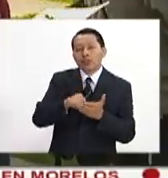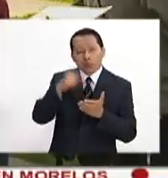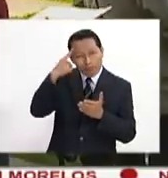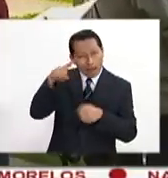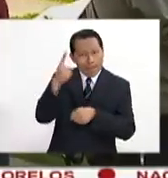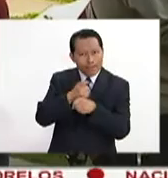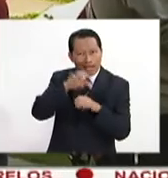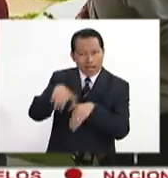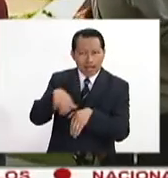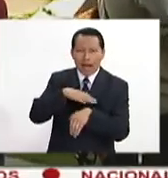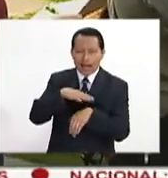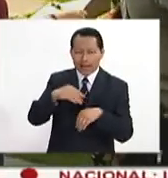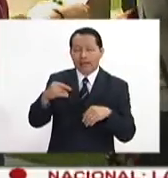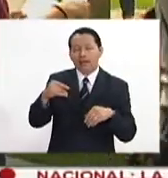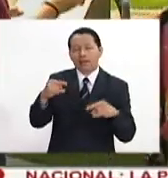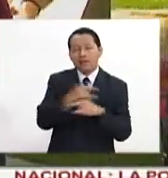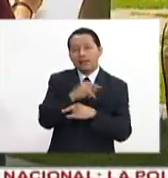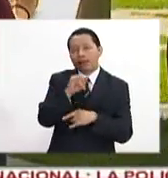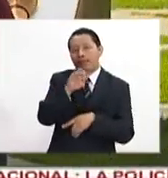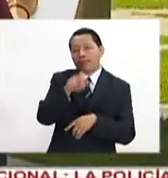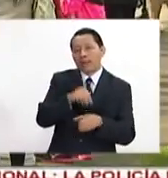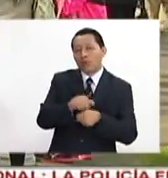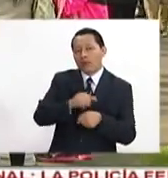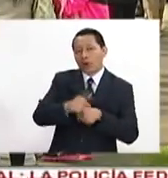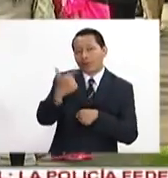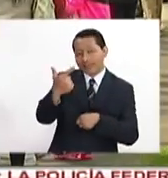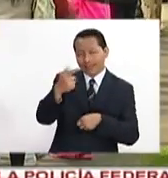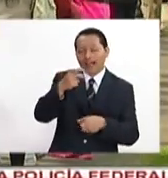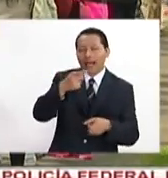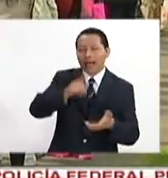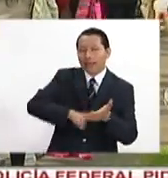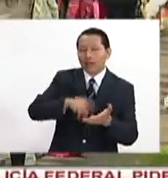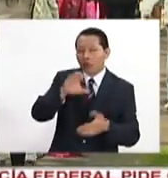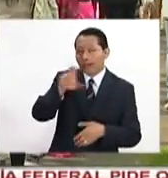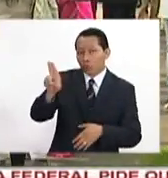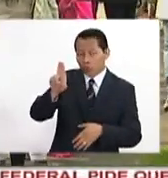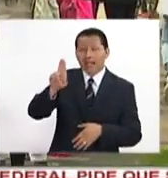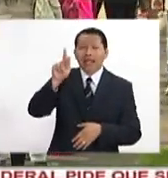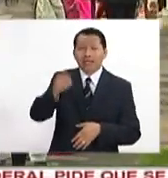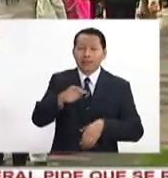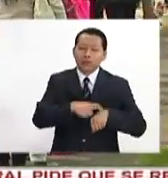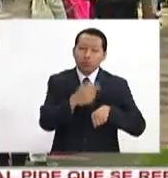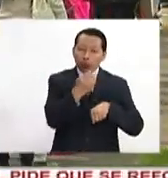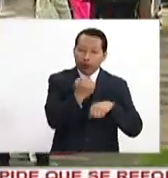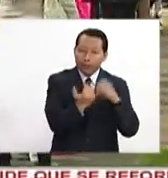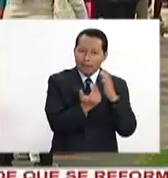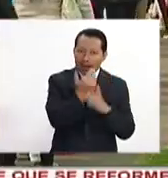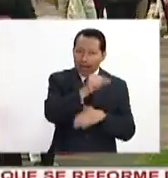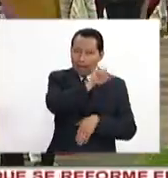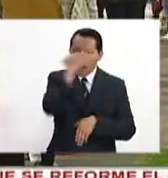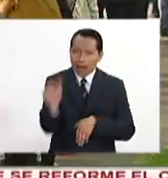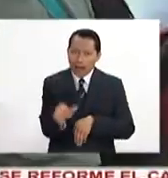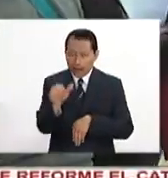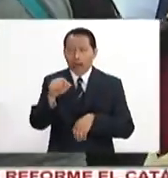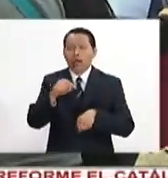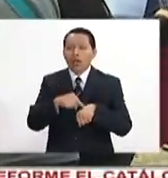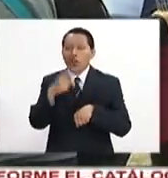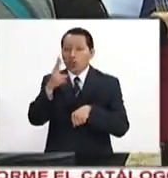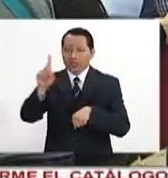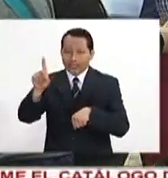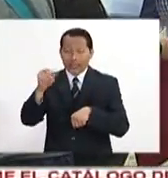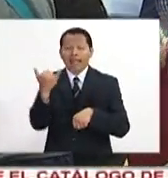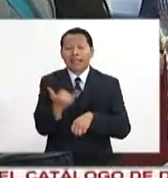Ingreso ubicada en Avenida del Imán número 7 en Ciudad Universitaria. Los horarios serán de 9 de la mañana a 14:30 y